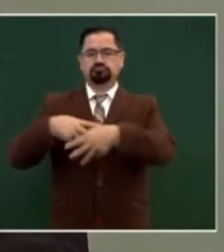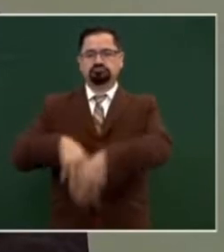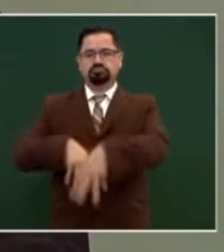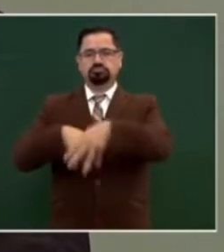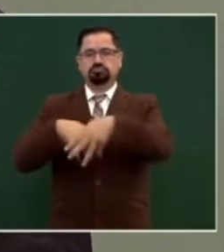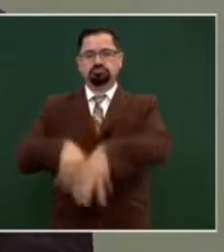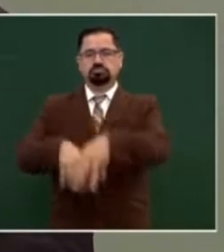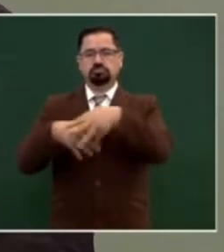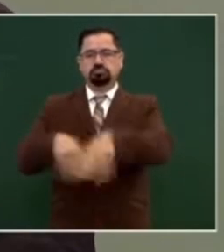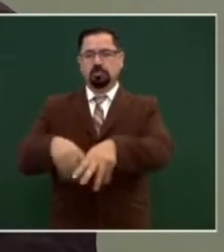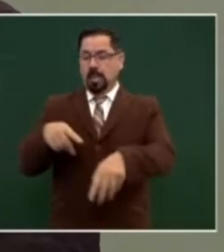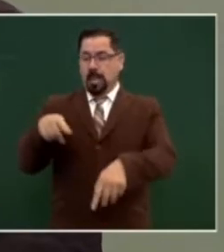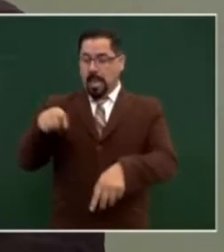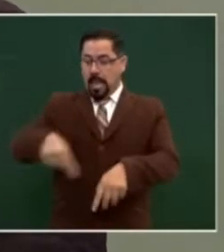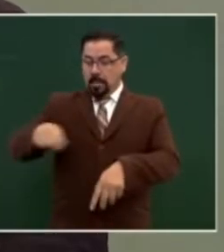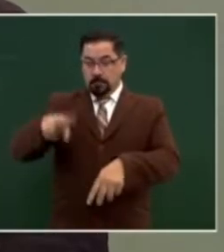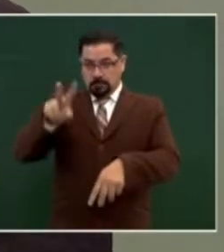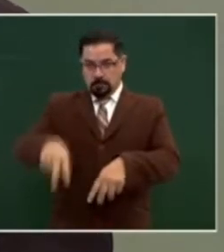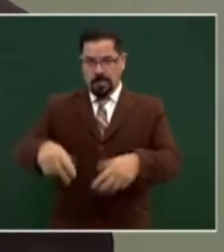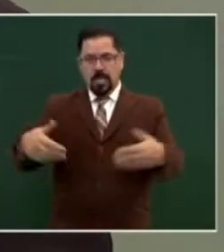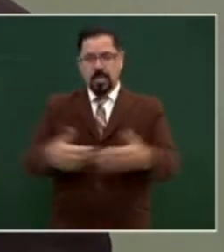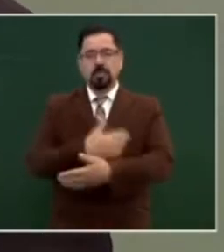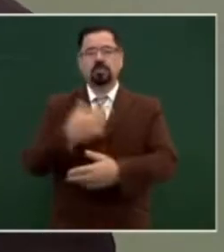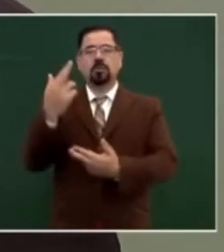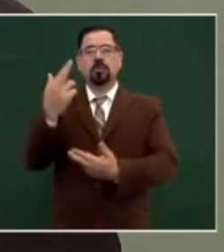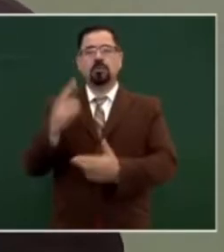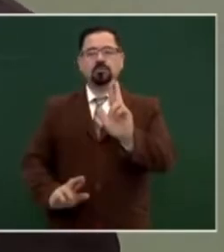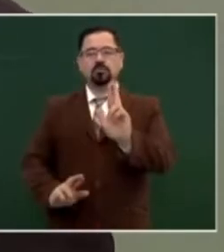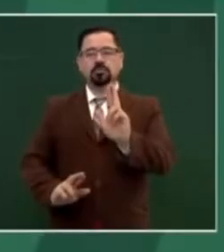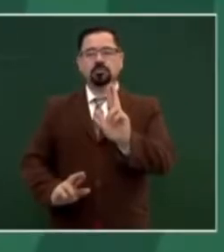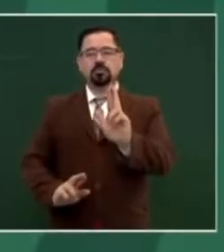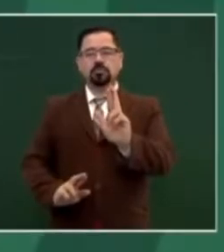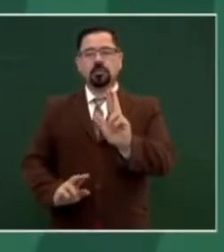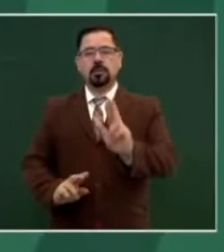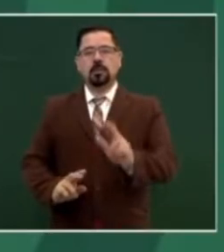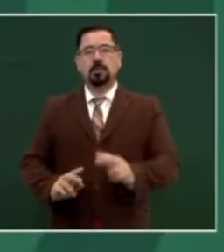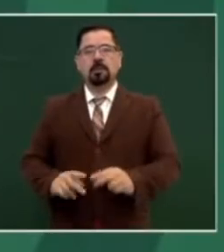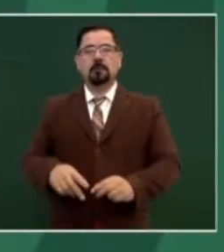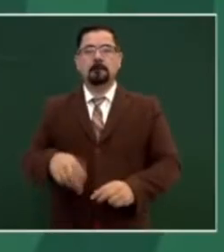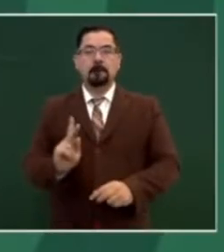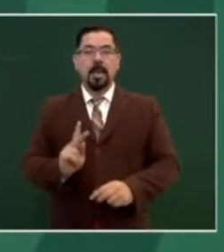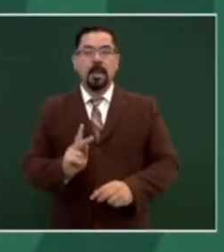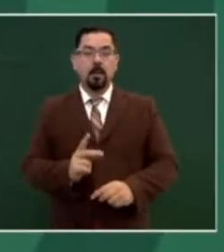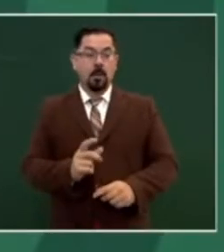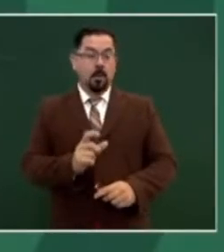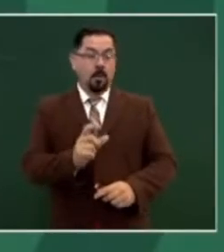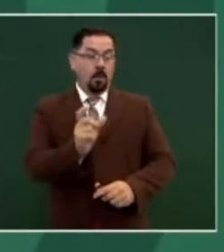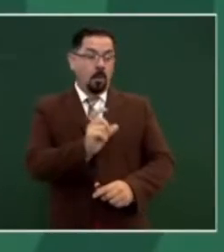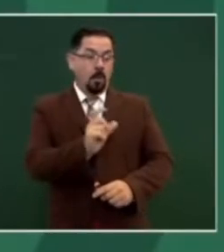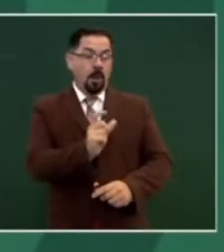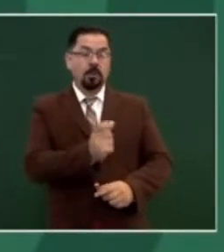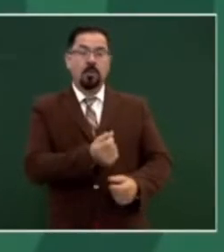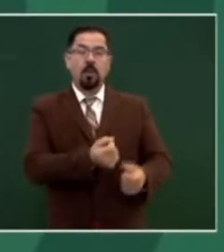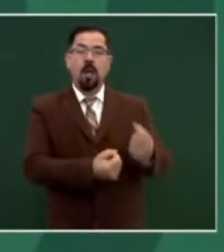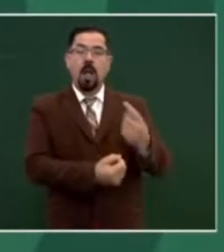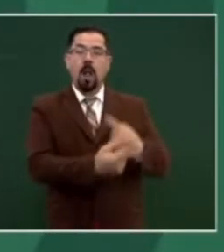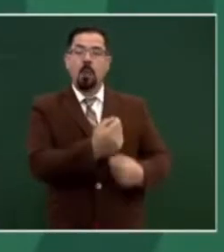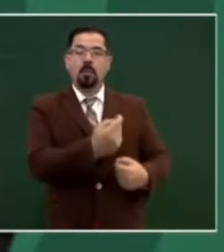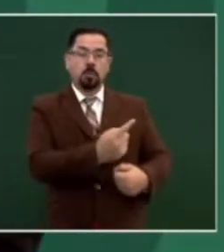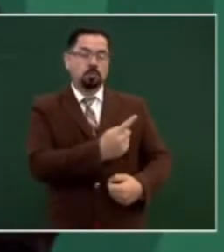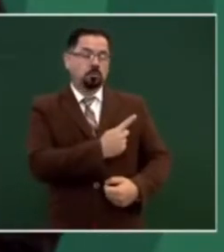mexicano pero si su inmersión mercenarios entonces